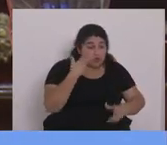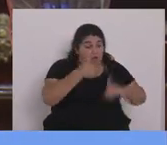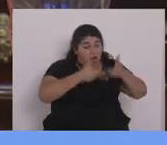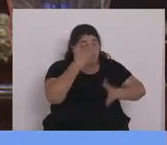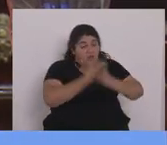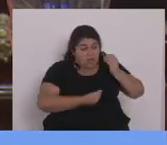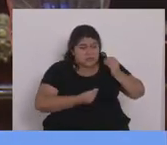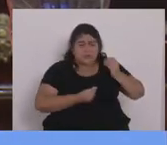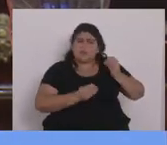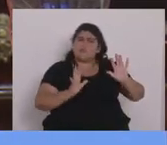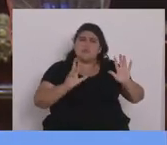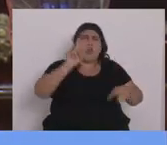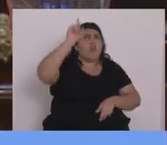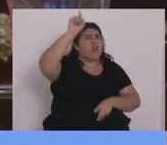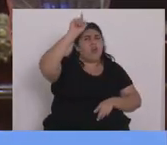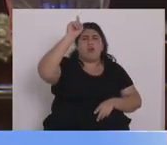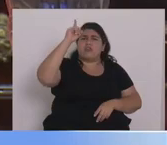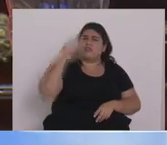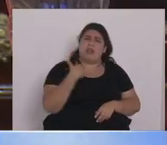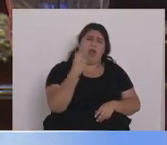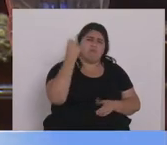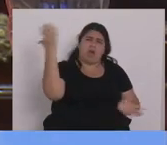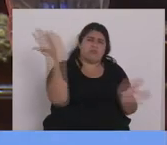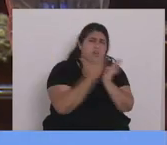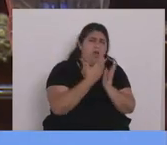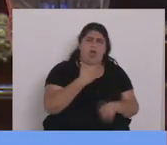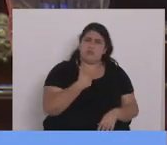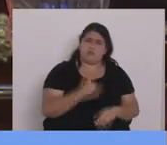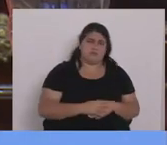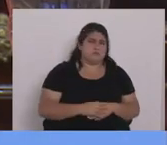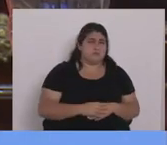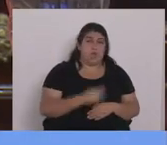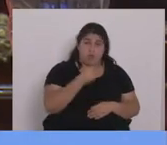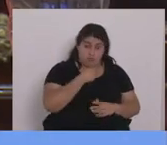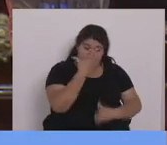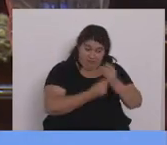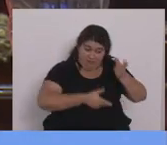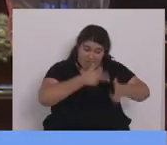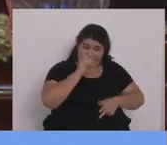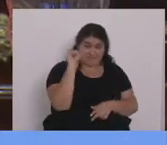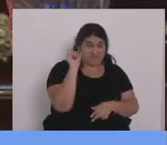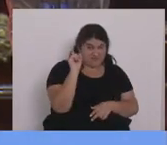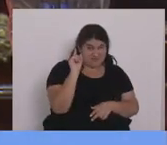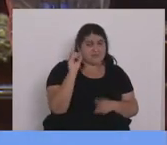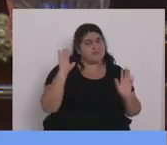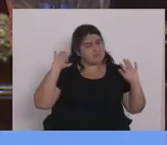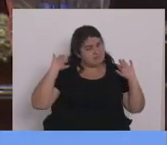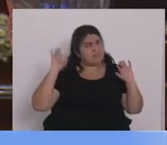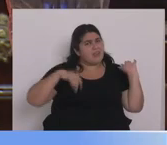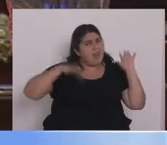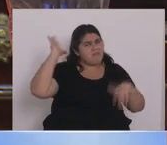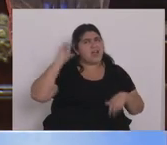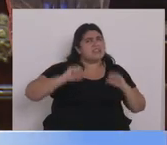bueno, que Dios y la patria me lo demanden. Pero si no me equivoco yo, y esto realmente se trató de la mayor